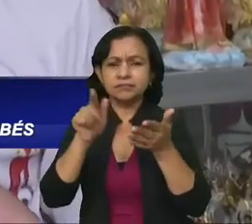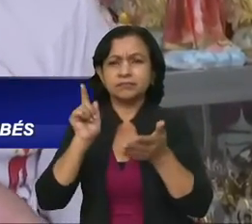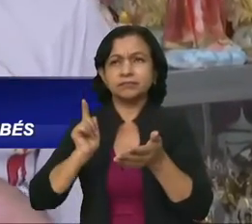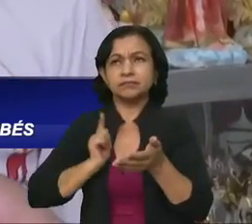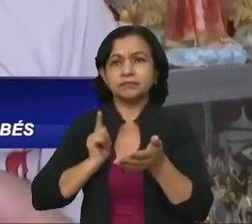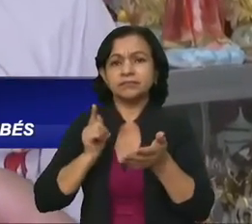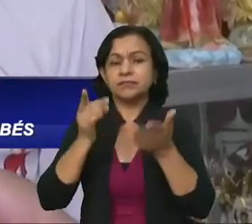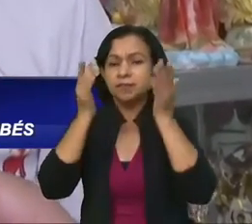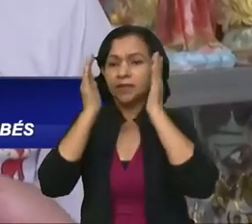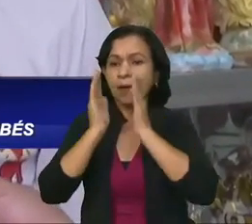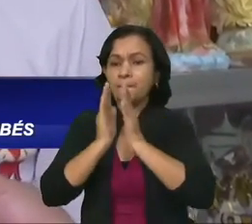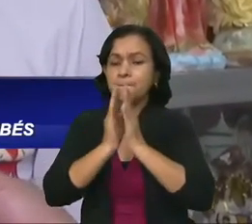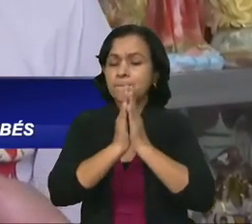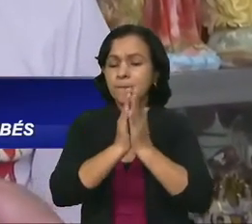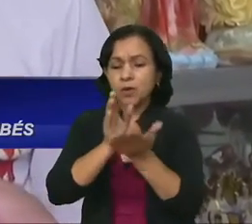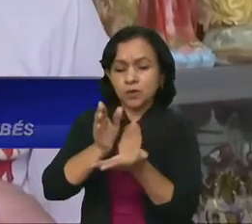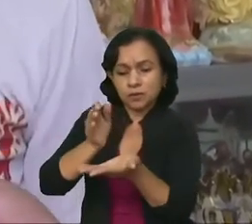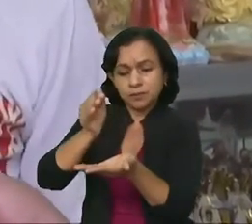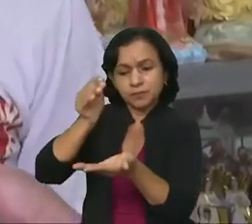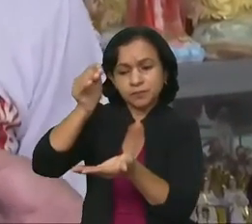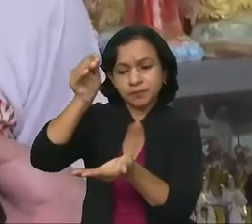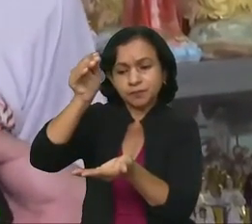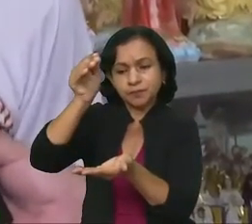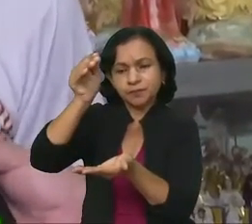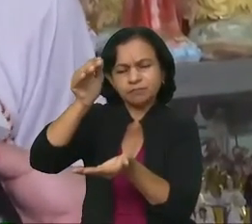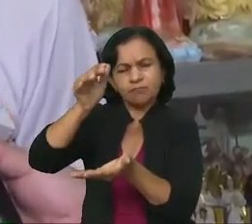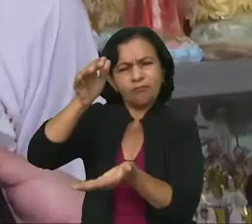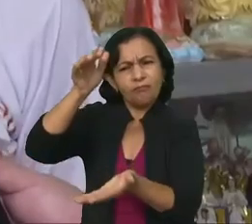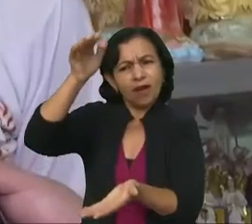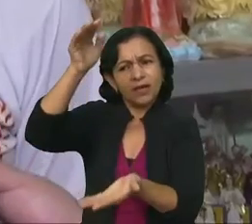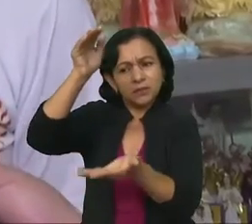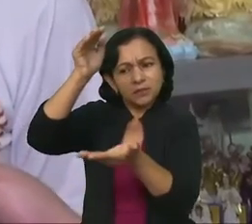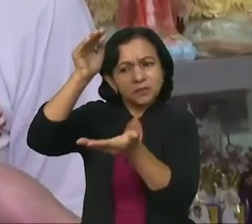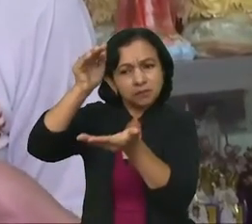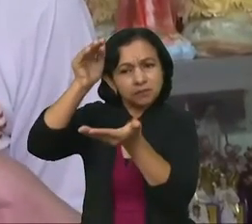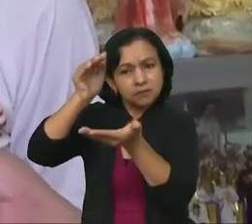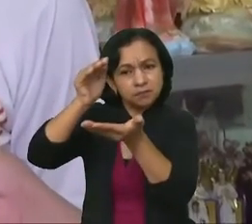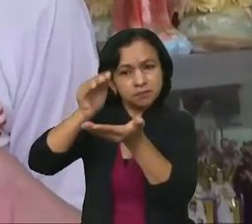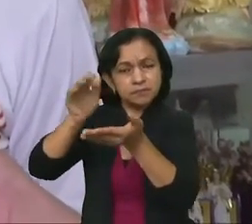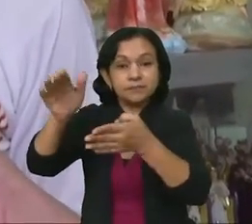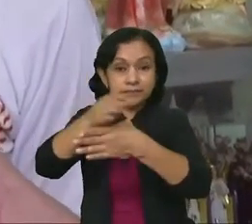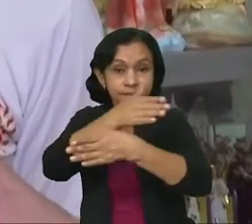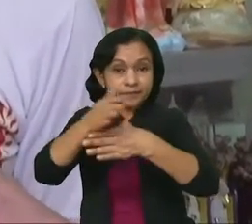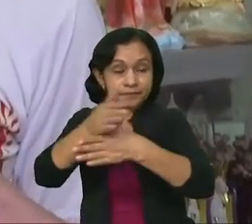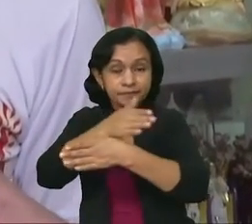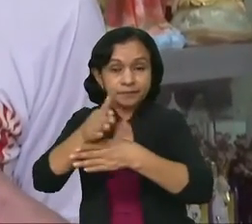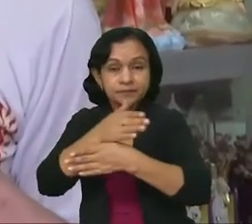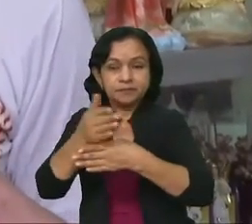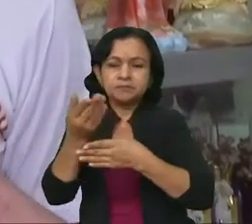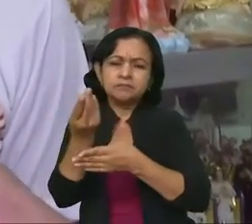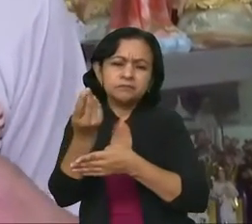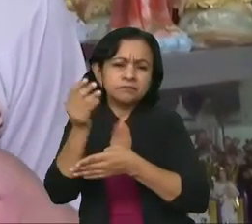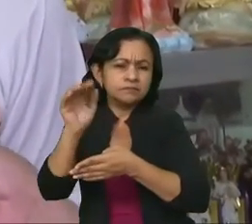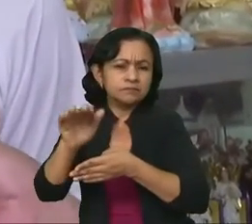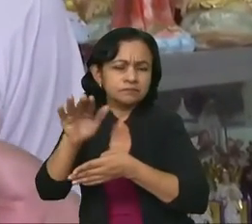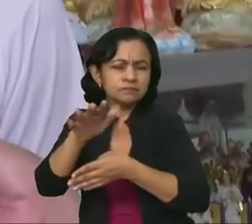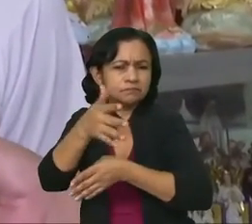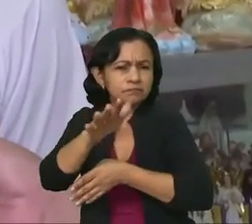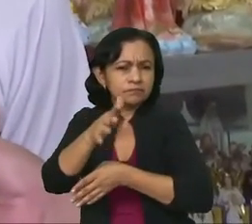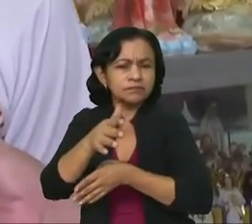Hay purísimas, o sea, desde la más grande hasta la más pequeña. Los precios oscilan